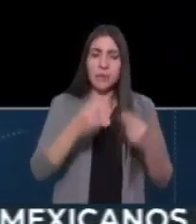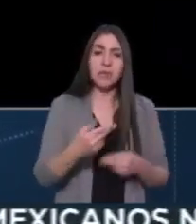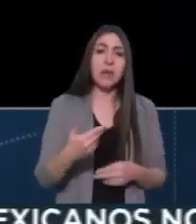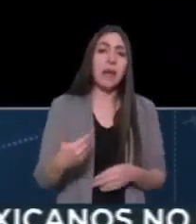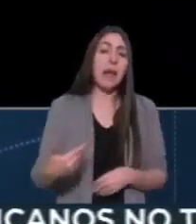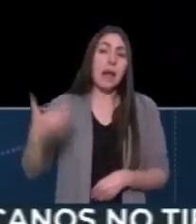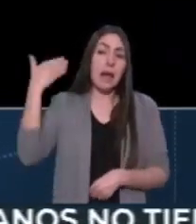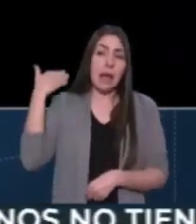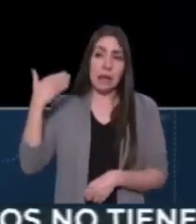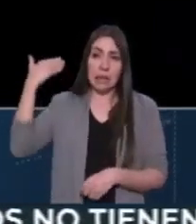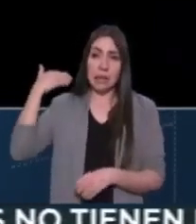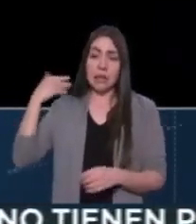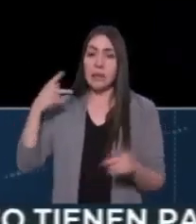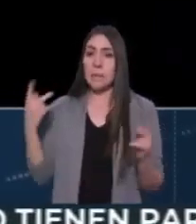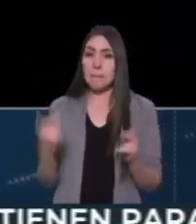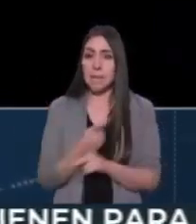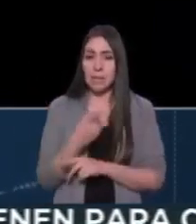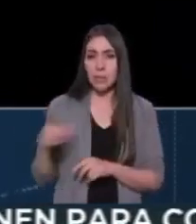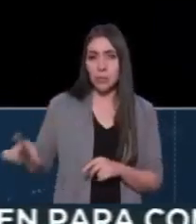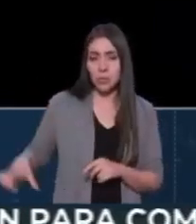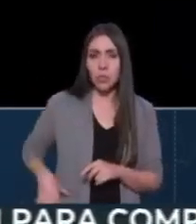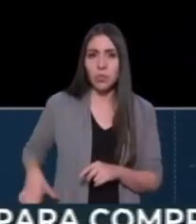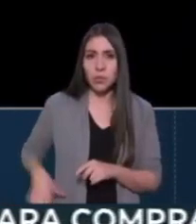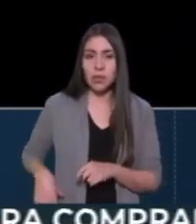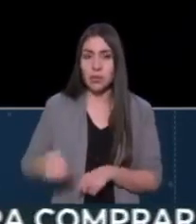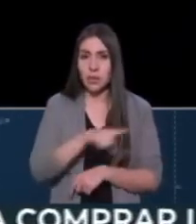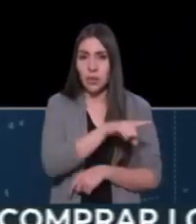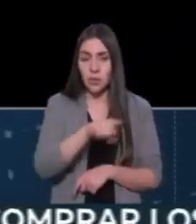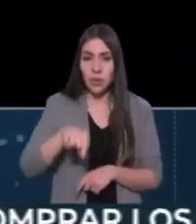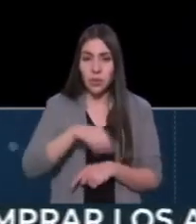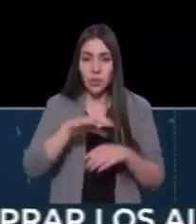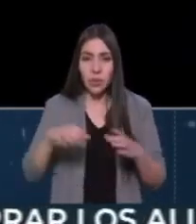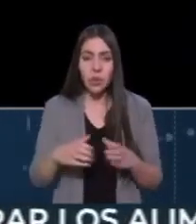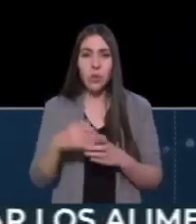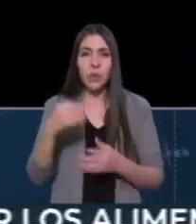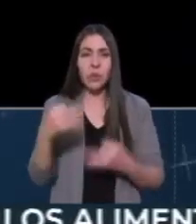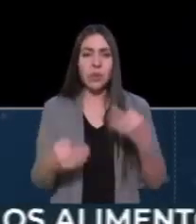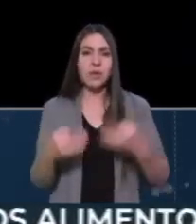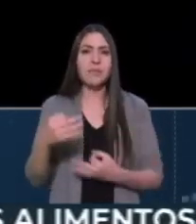sexenios pasados han sido bastante, digamos,